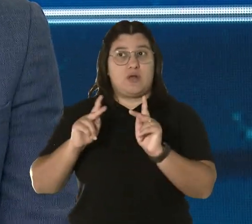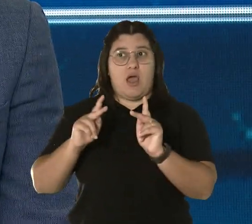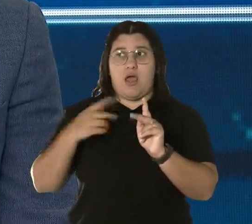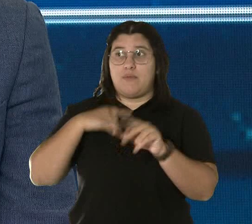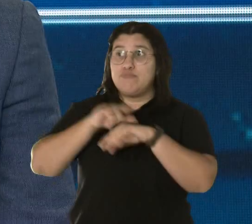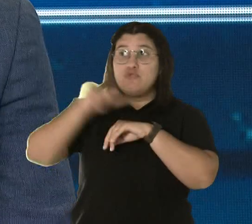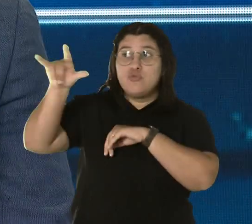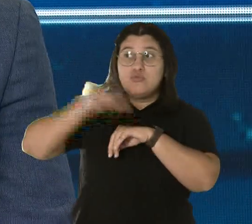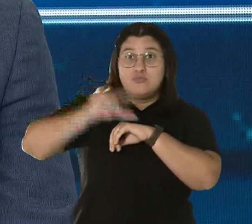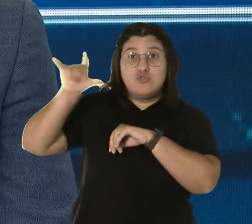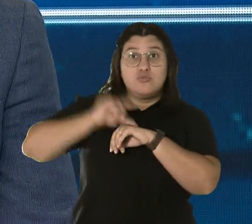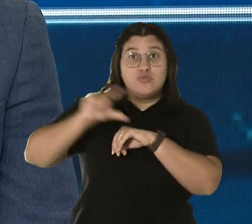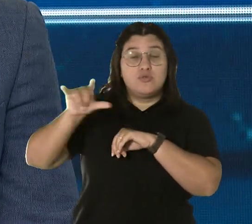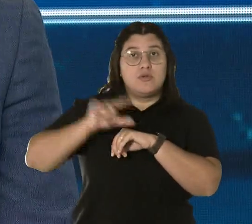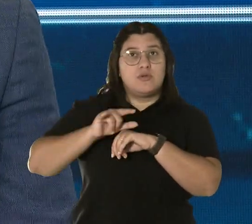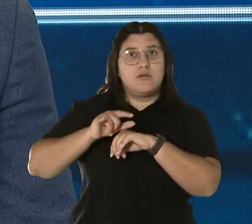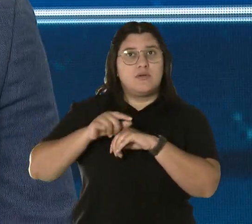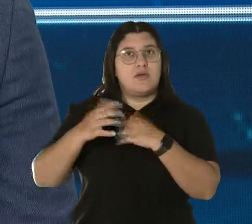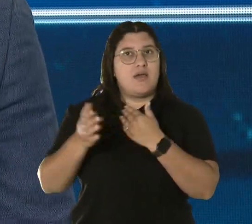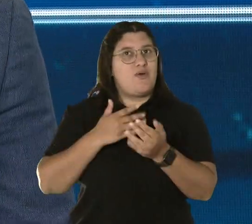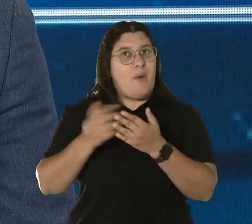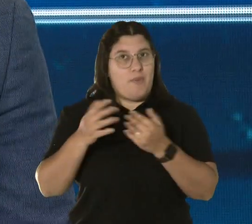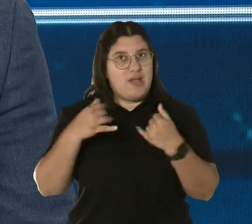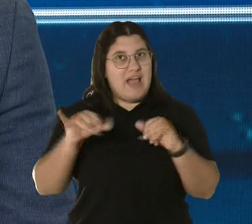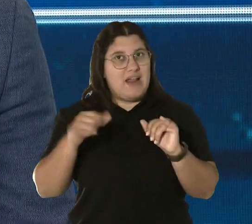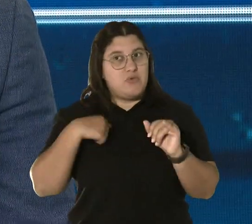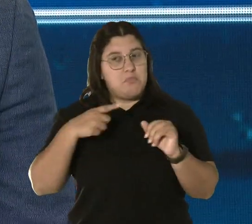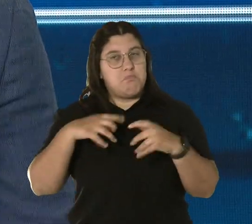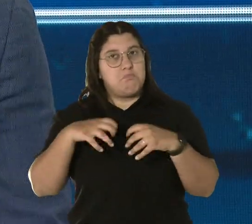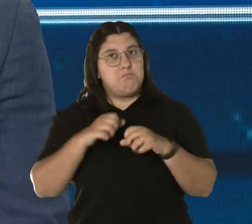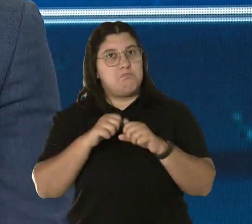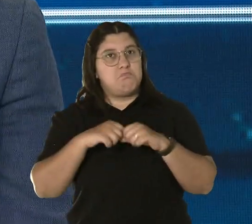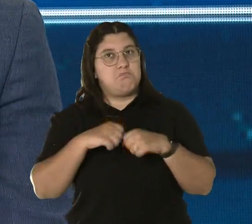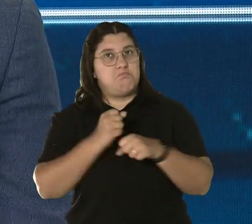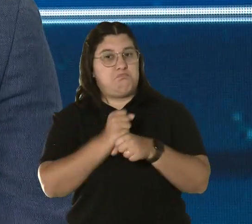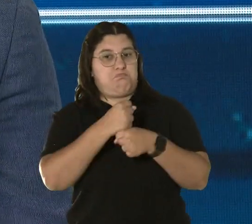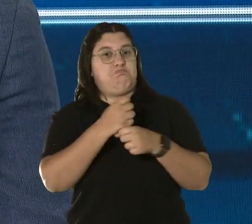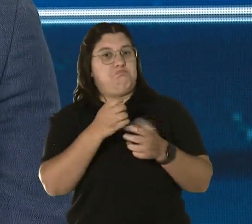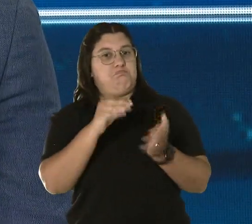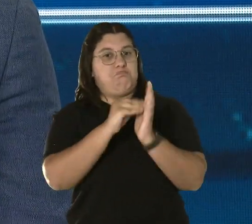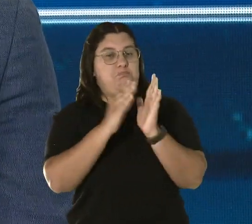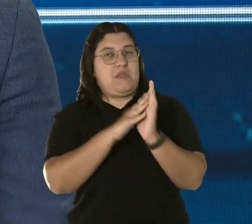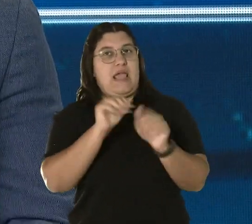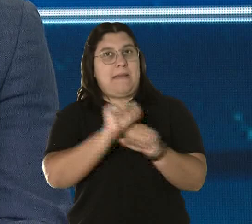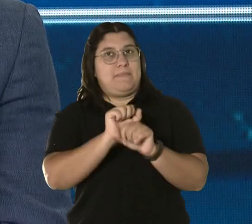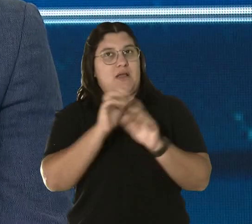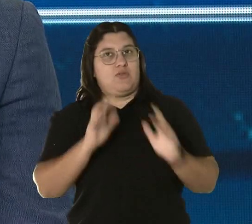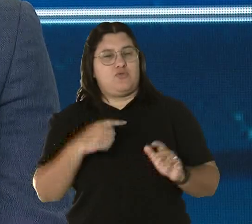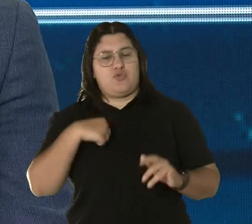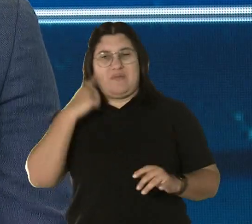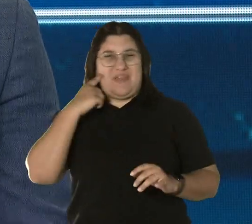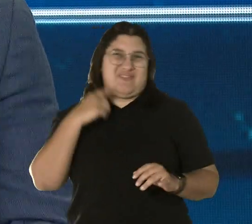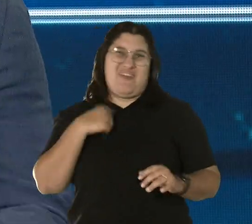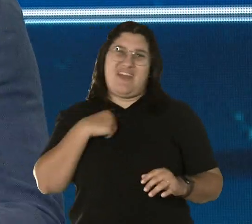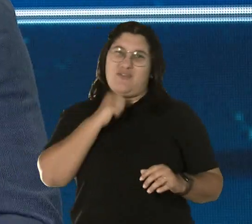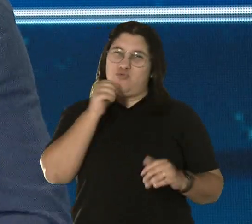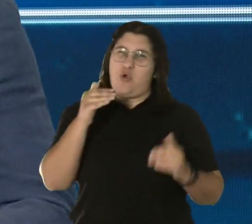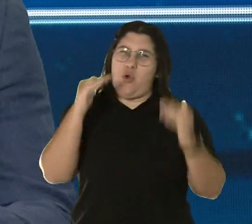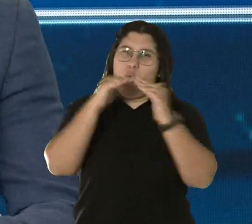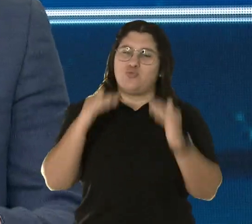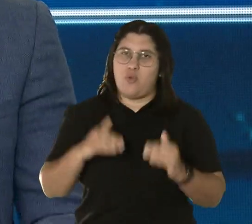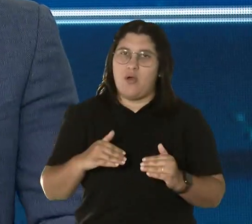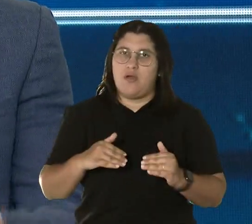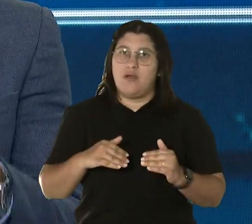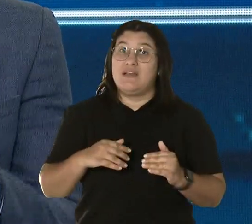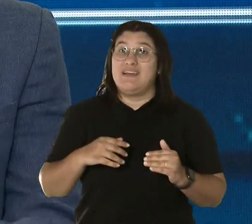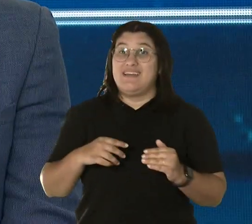se nos van 500,000 personas y con todo y eso creaste empleo. A mí me perdonan a mí. Yo creo que es injusto que se le pase justicia a